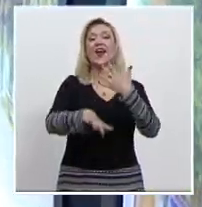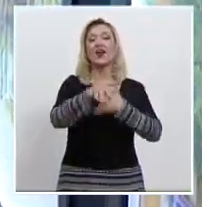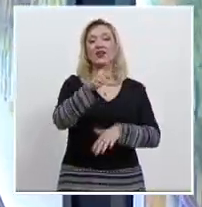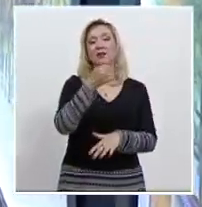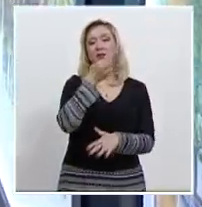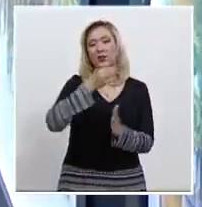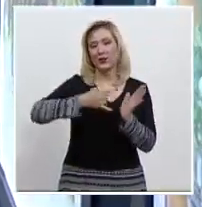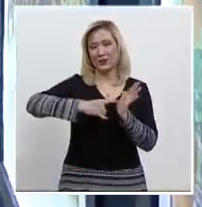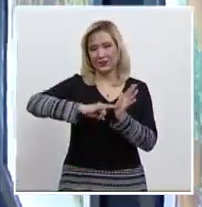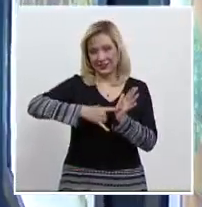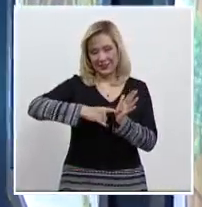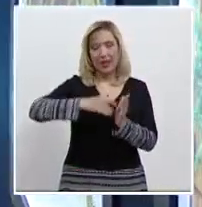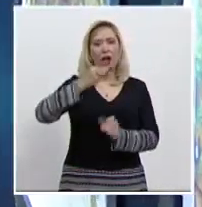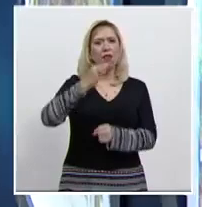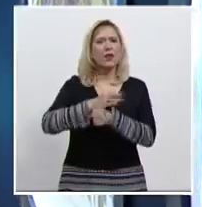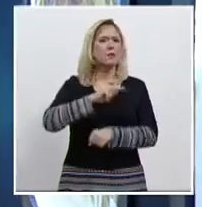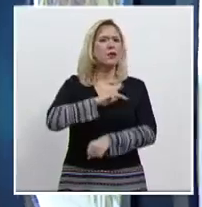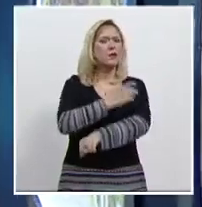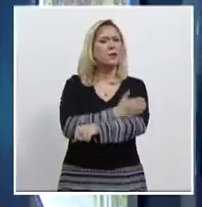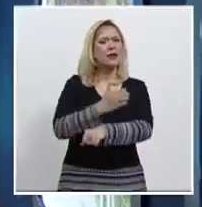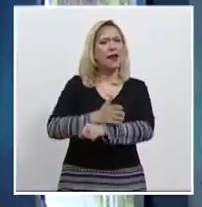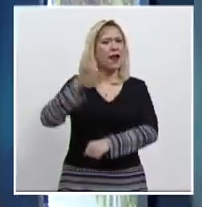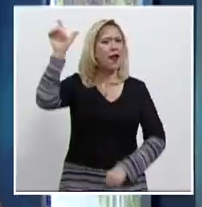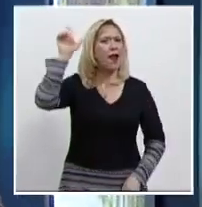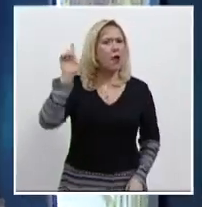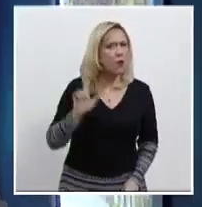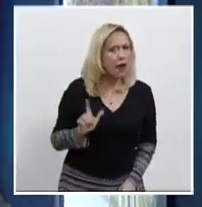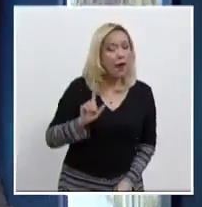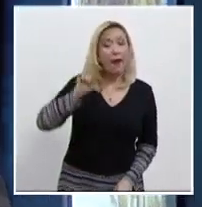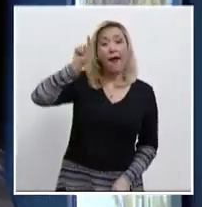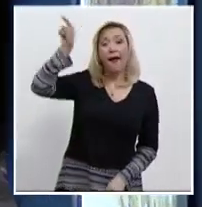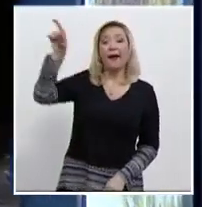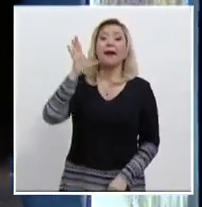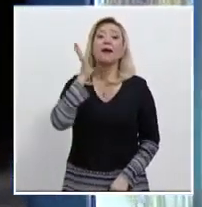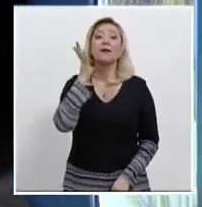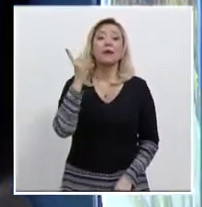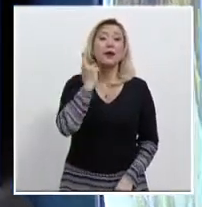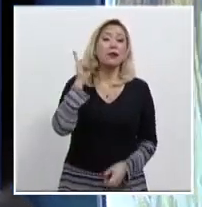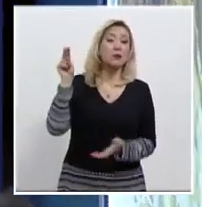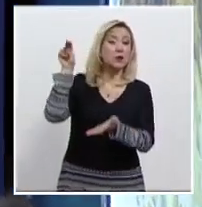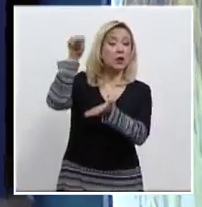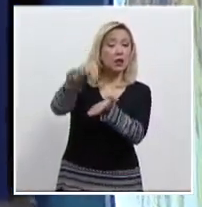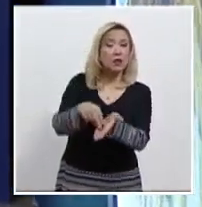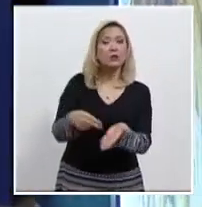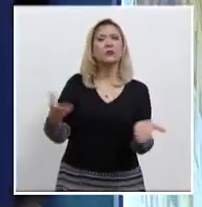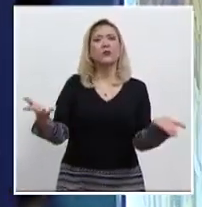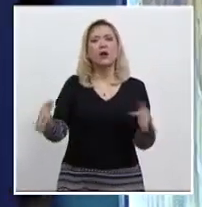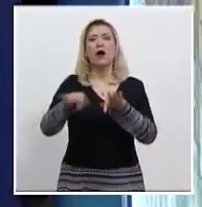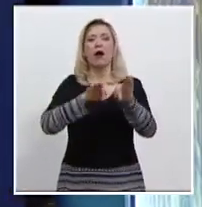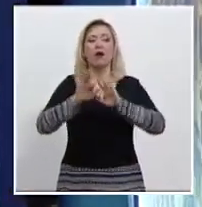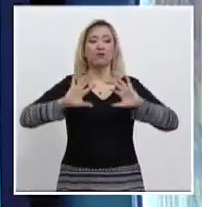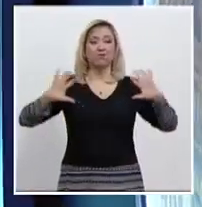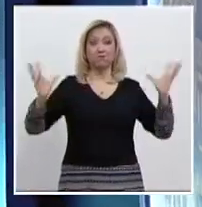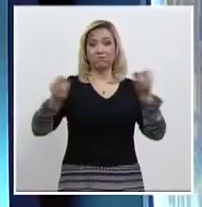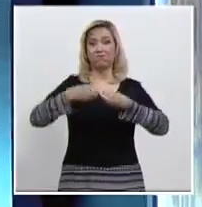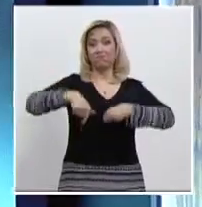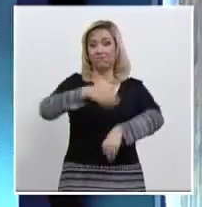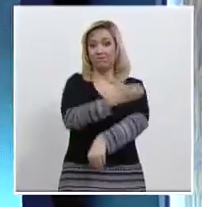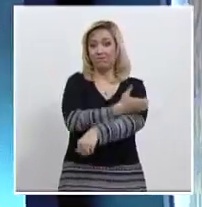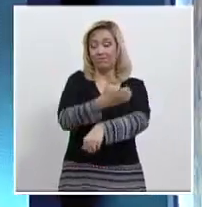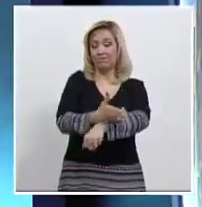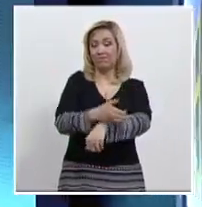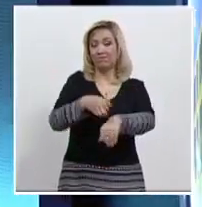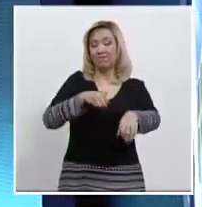(14:11). Ahora nos enlazamos con mi compañera Laura Murillo a la Cámara de Diputados, donde trabajadores del Poder Judicial de la Federación